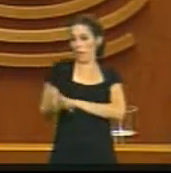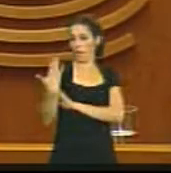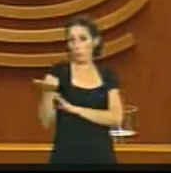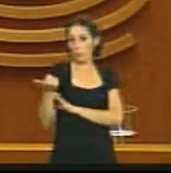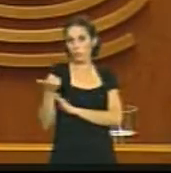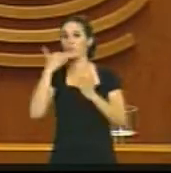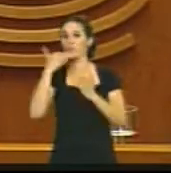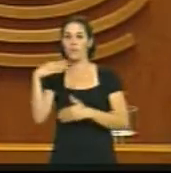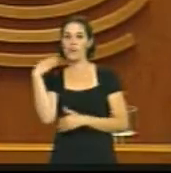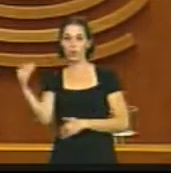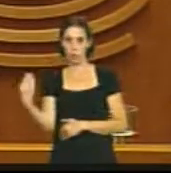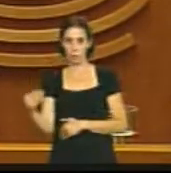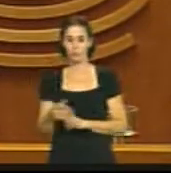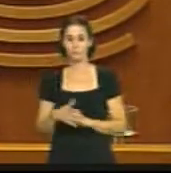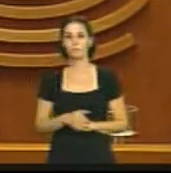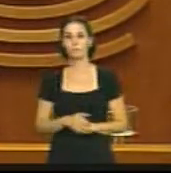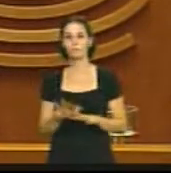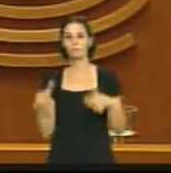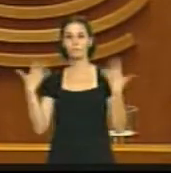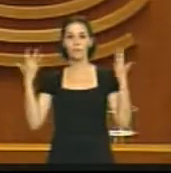innovación.